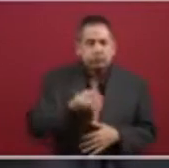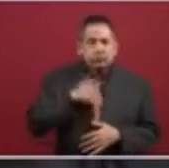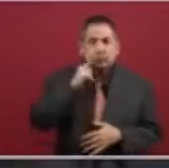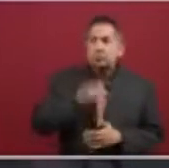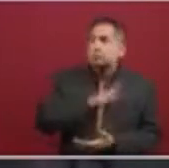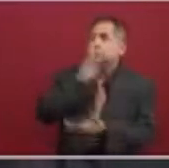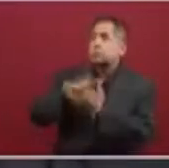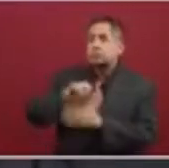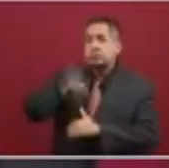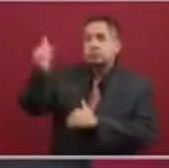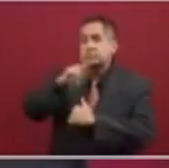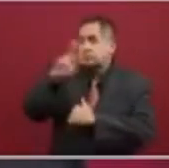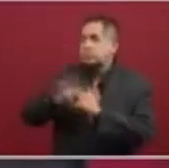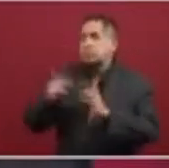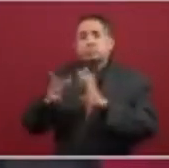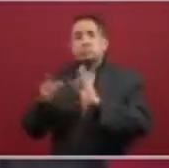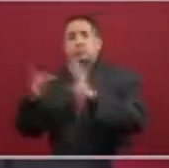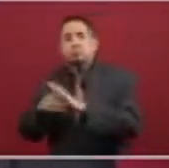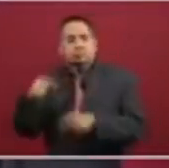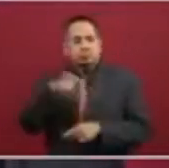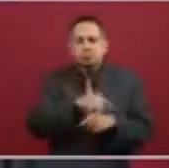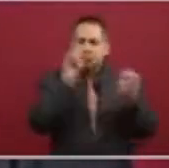de la calle, de oscuridad de la casa.